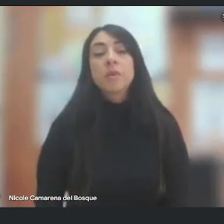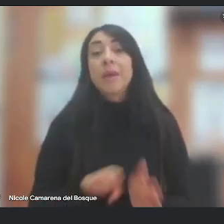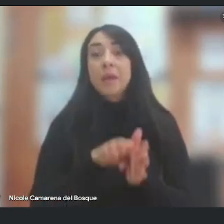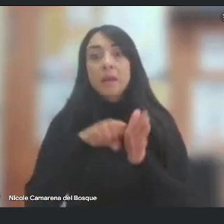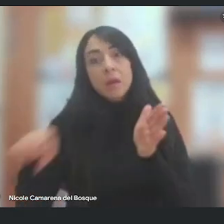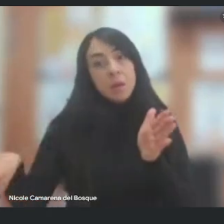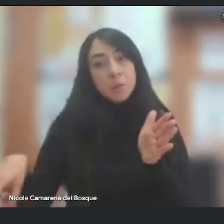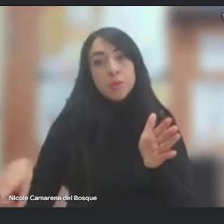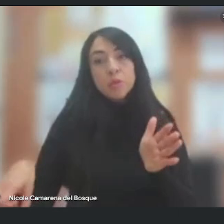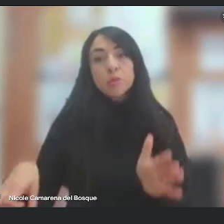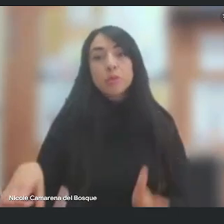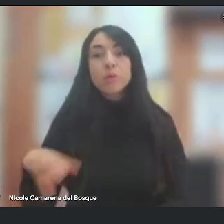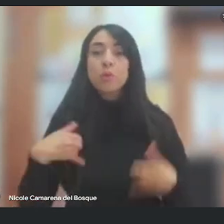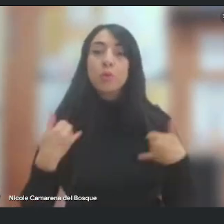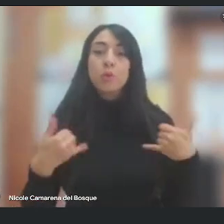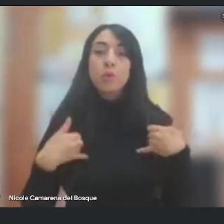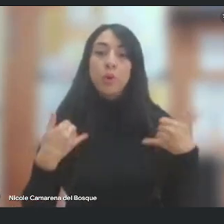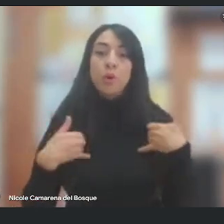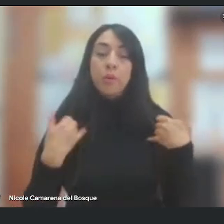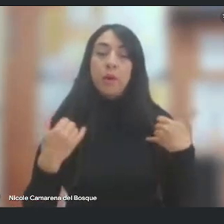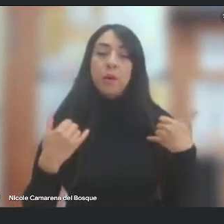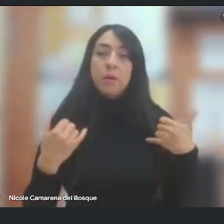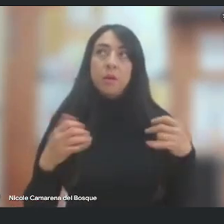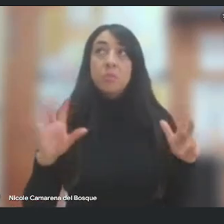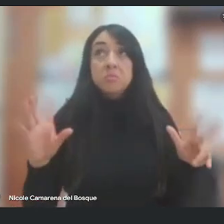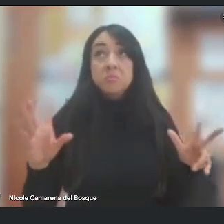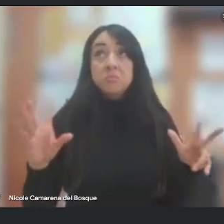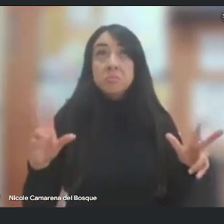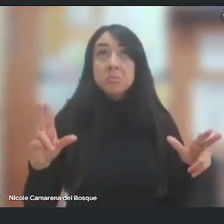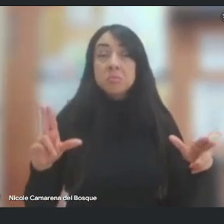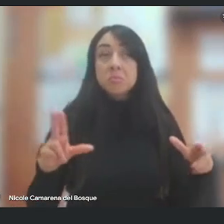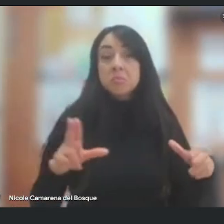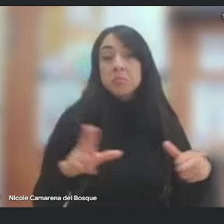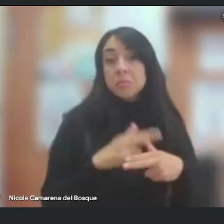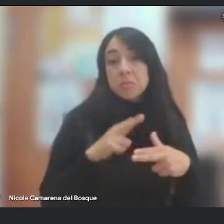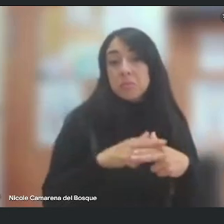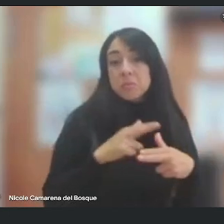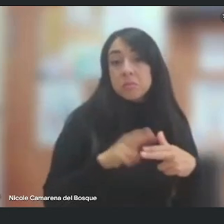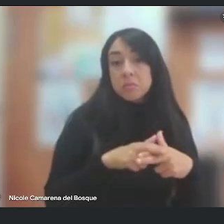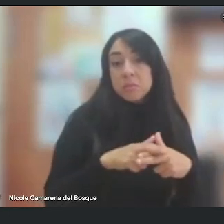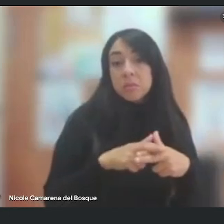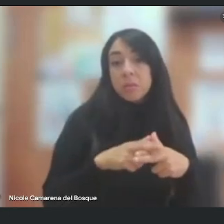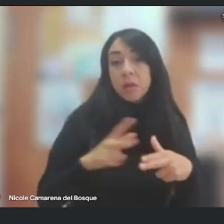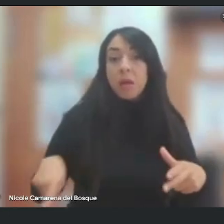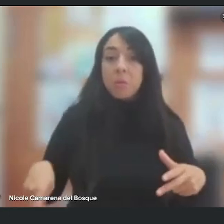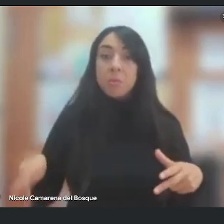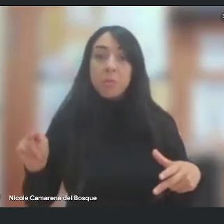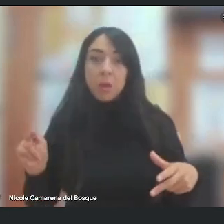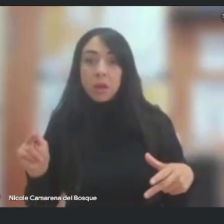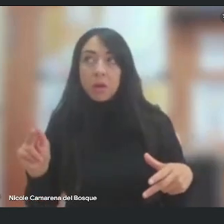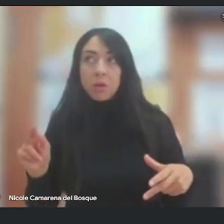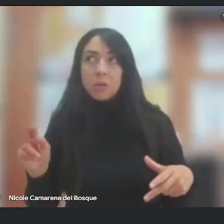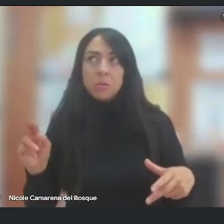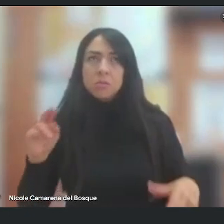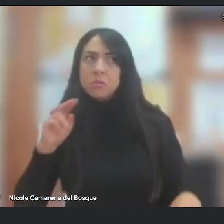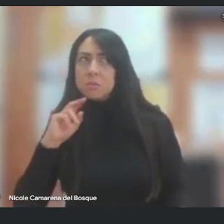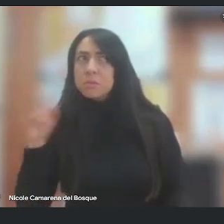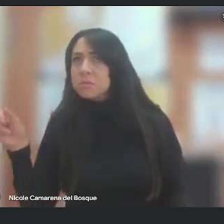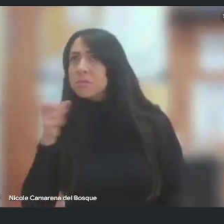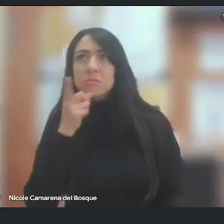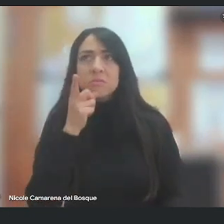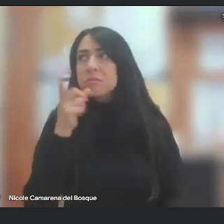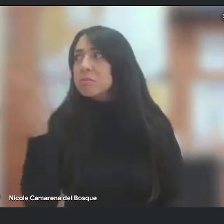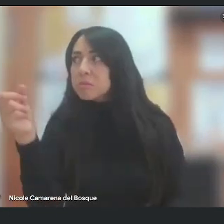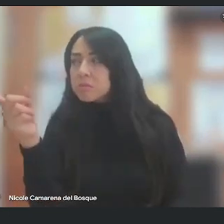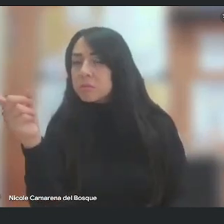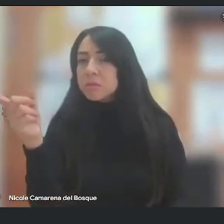se tiene masturbación, pero nadie le explica que no puede hacerlo en frente de las personas, pues hay mejor que explicarle que puede hacerlo,